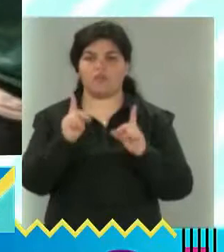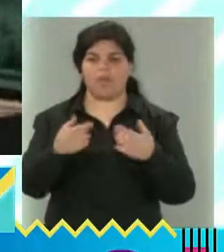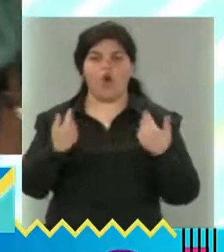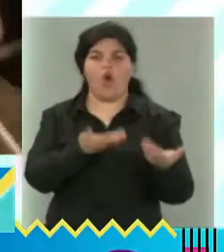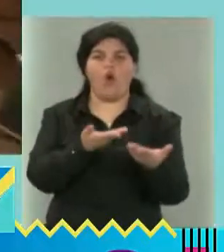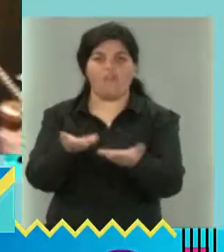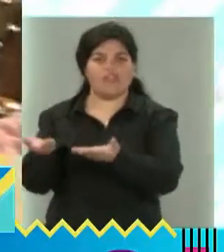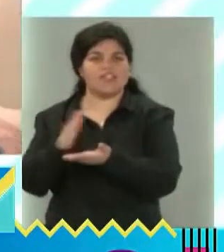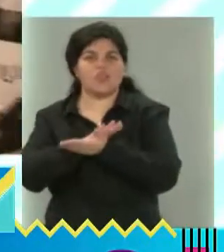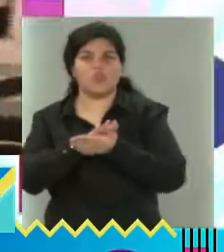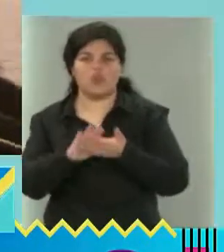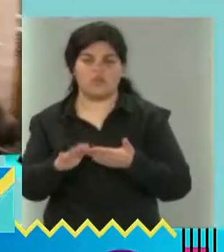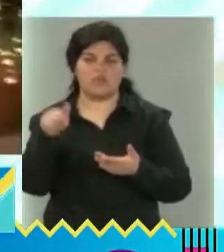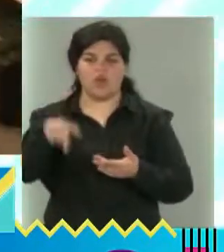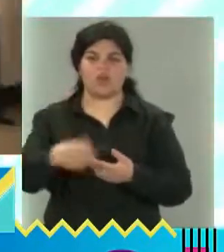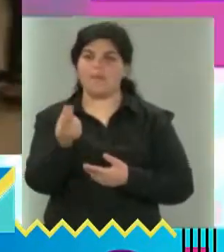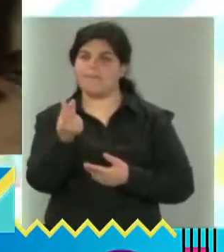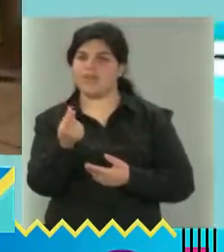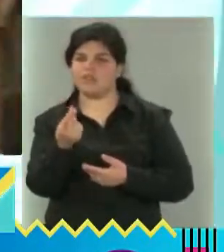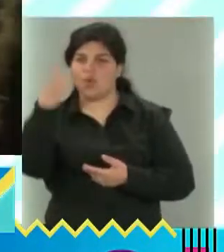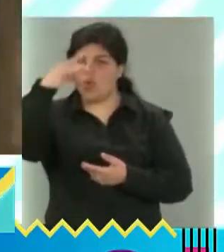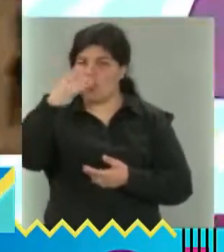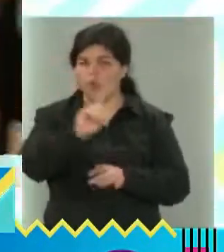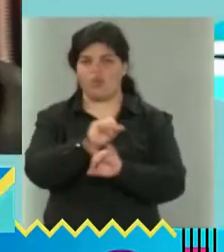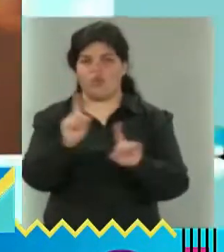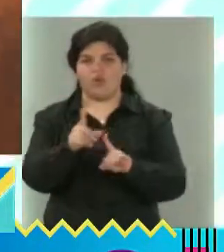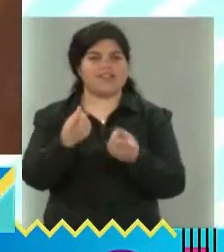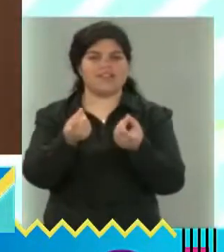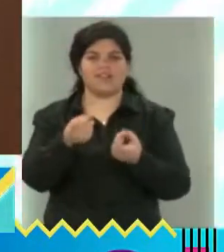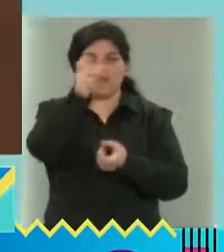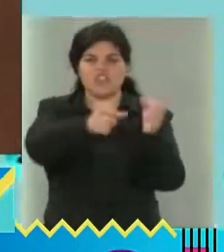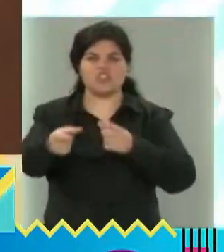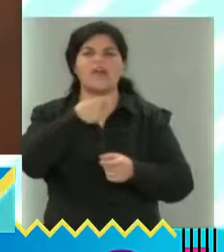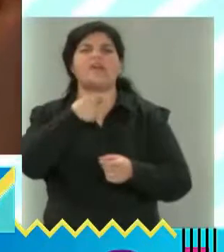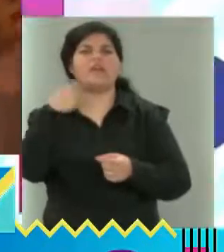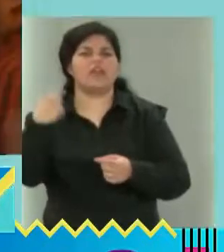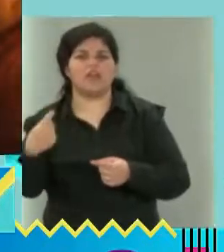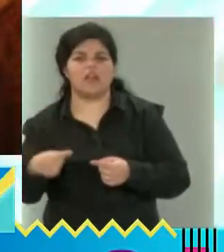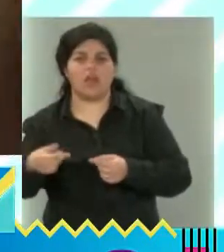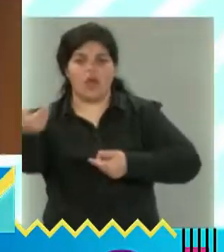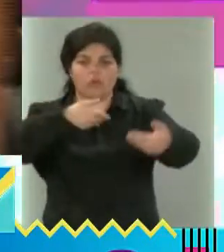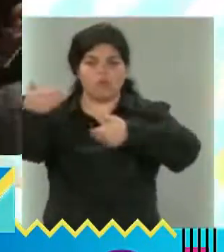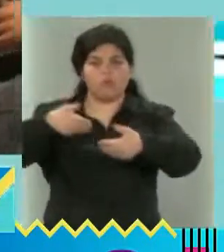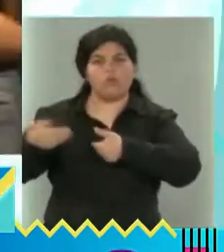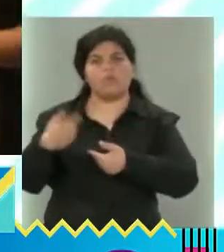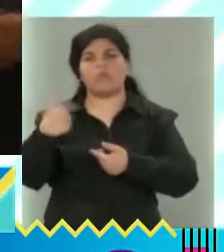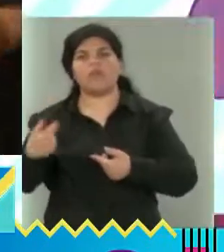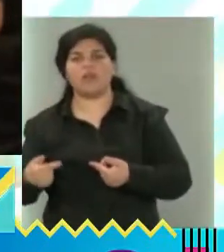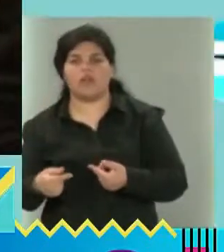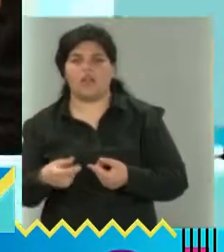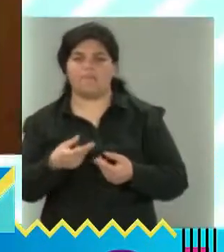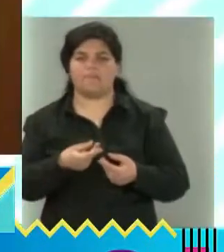Yo ya no creo que sea una cuestión de precio, yo creo que tenemos que buscar qué es lo que está buscando el consumidor, si son vinos de menos grado, vinos...